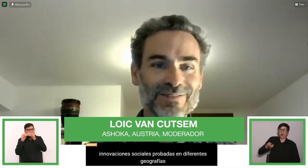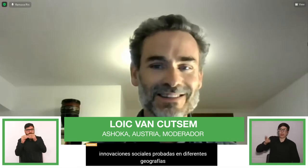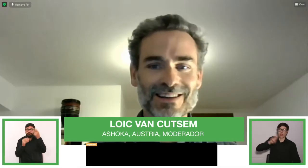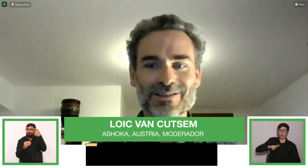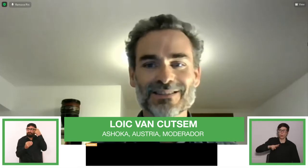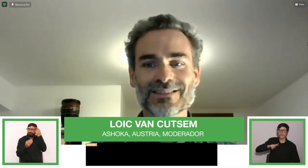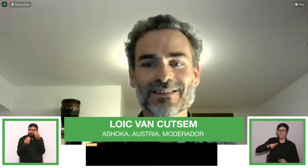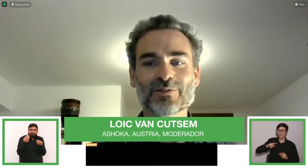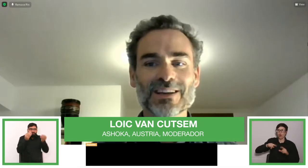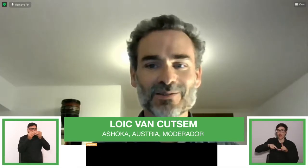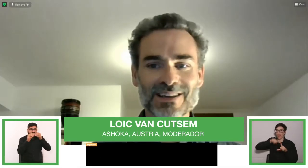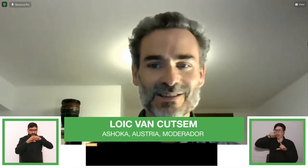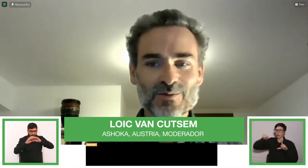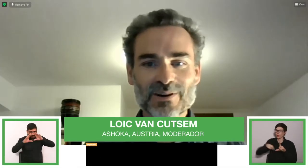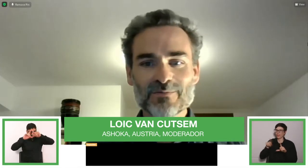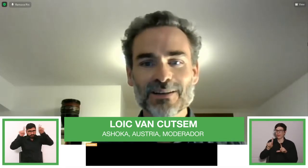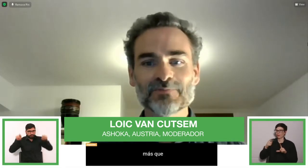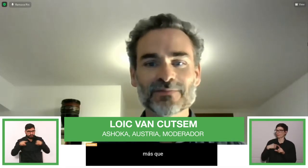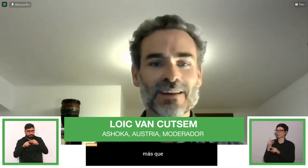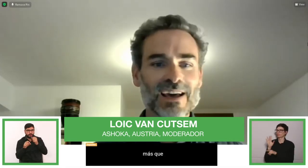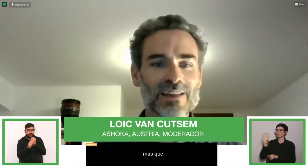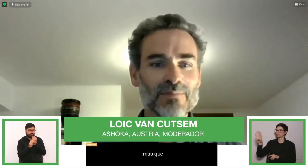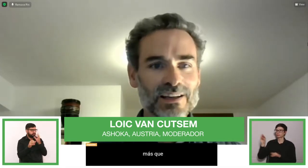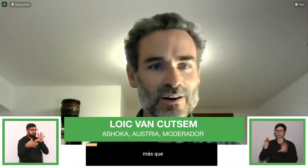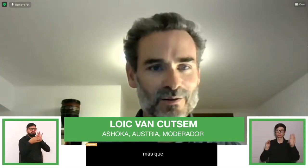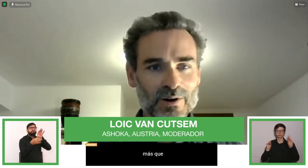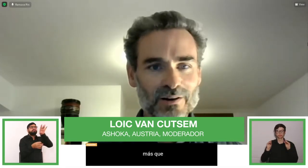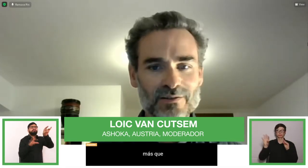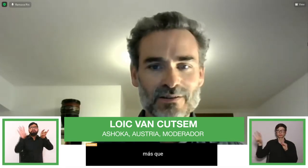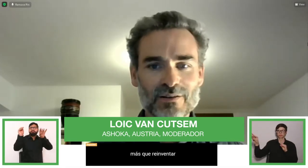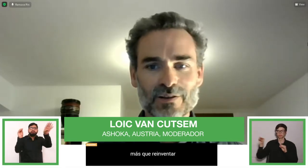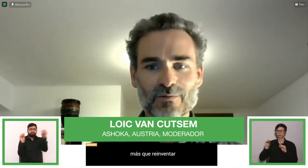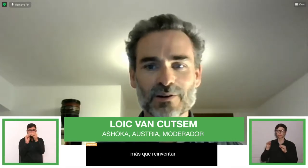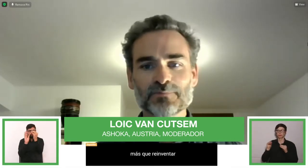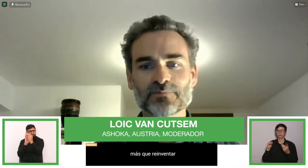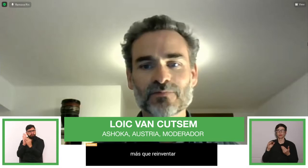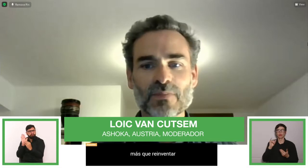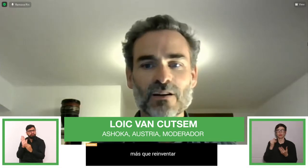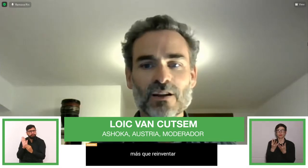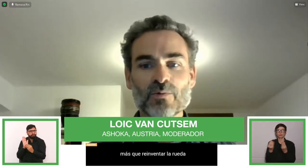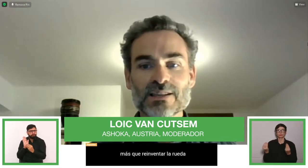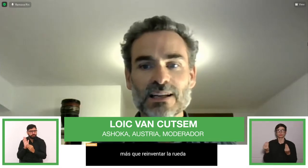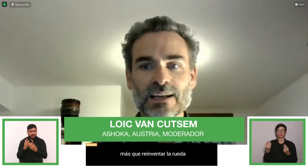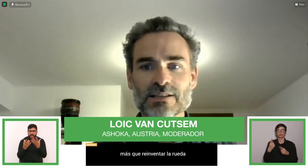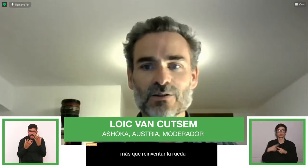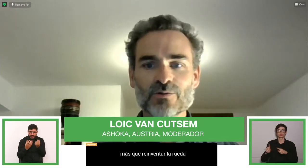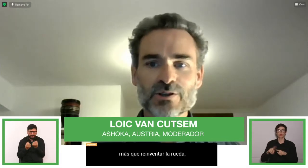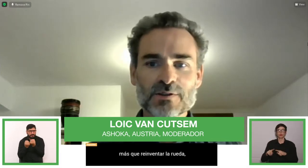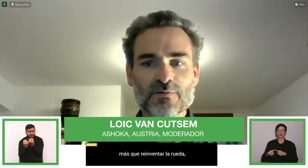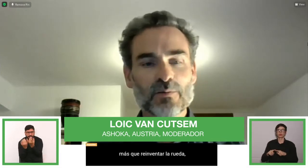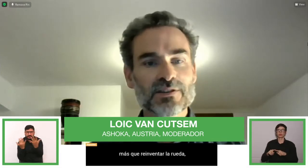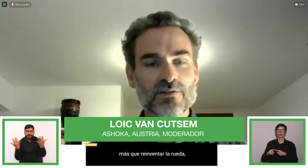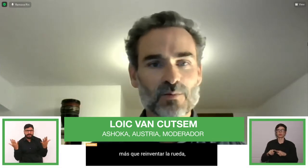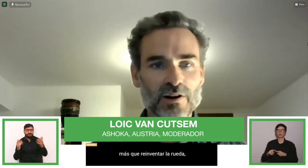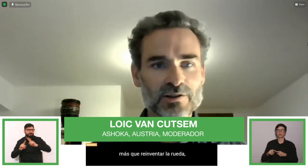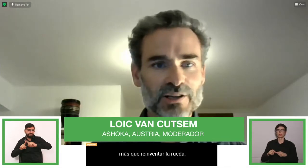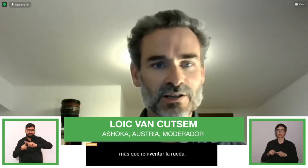apoyo increíble de la Fundación ESO, Fundación Descúbreme, y muchos otros asociados en el